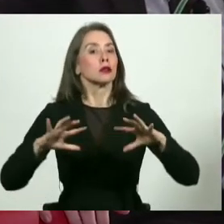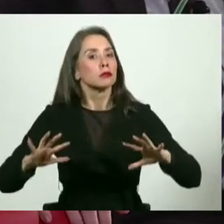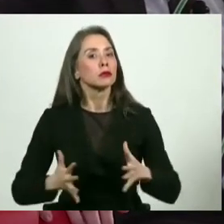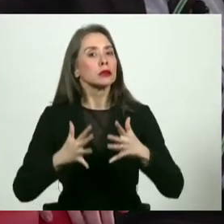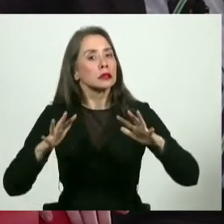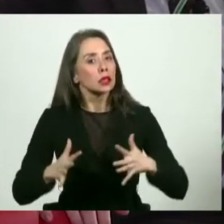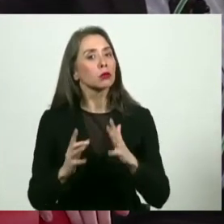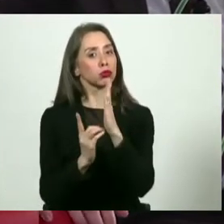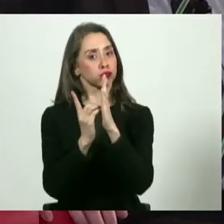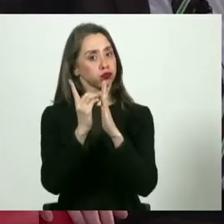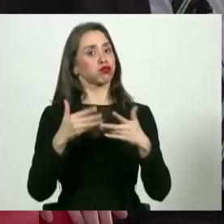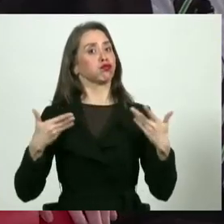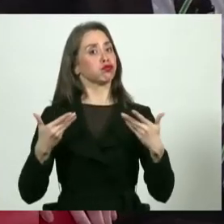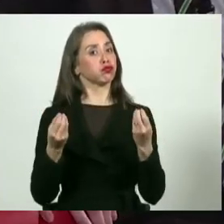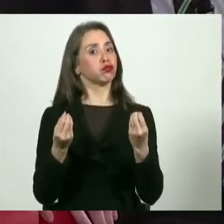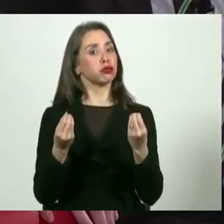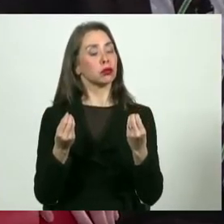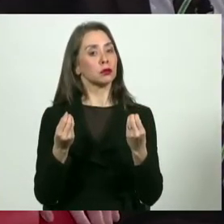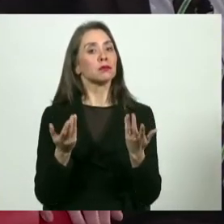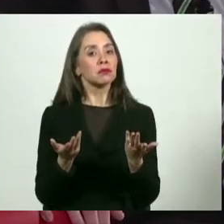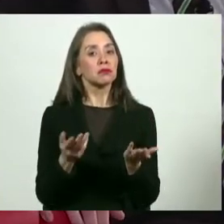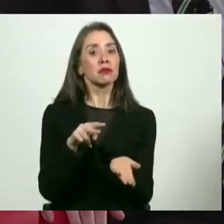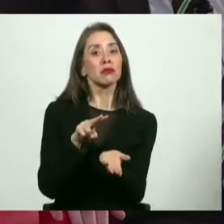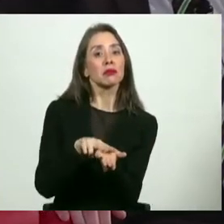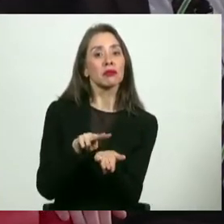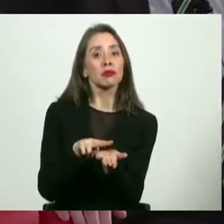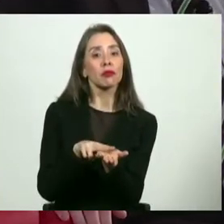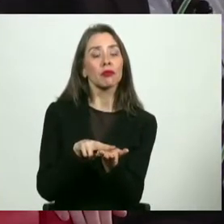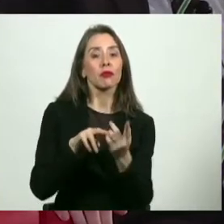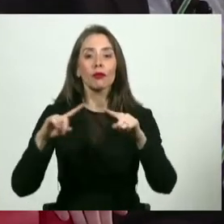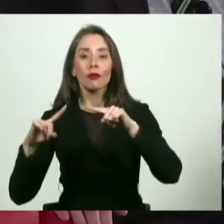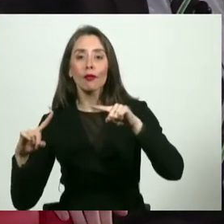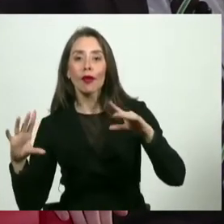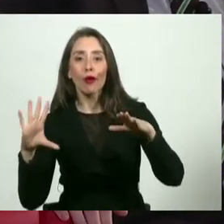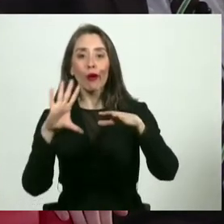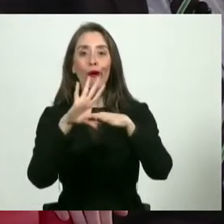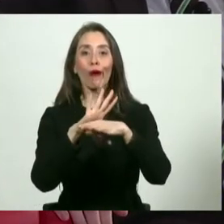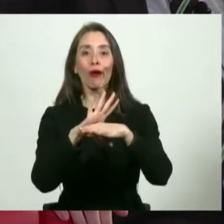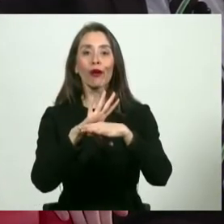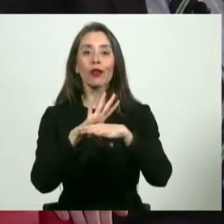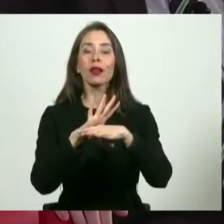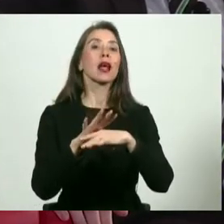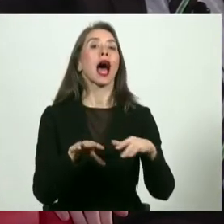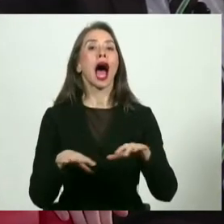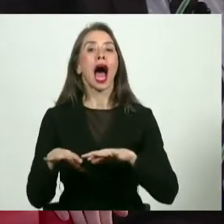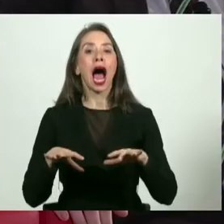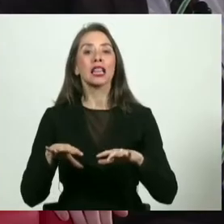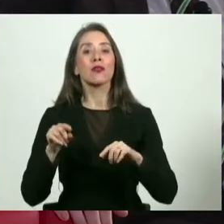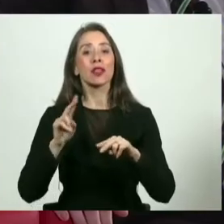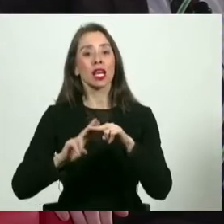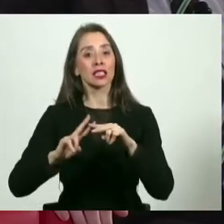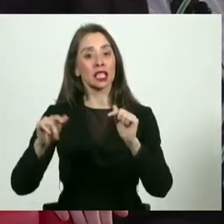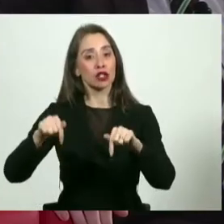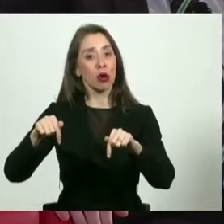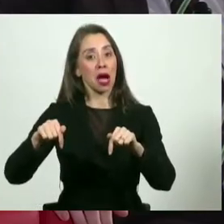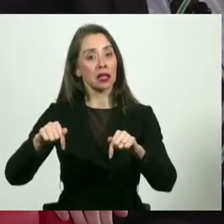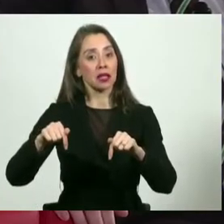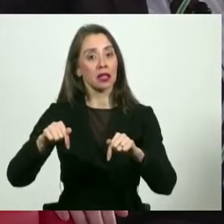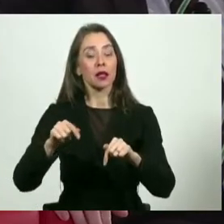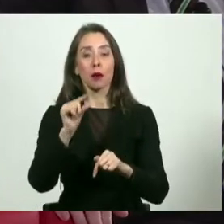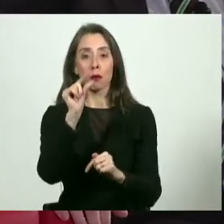con mucho desarrollo, claro, y por cierto que se coordina con actividades prácticas que se han realizado acá, que es uno de los